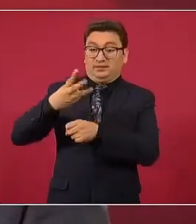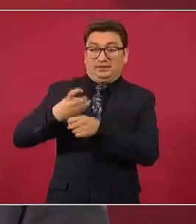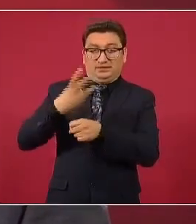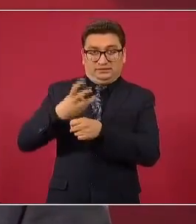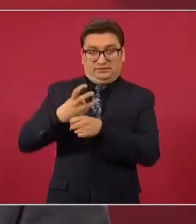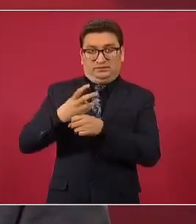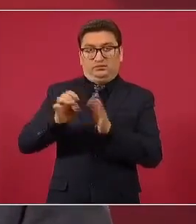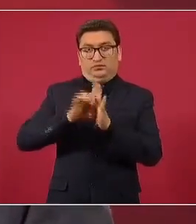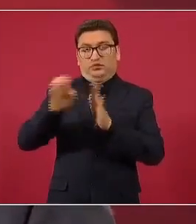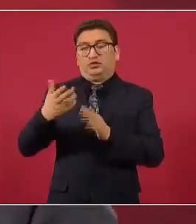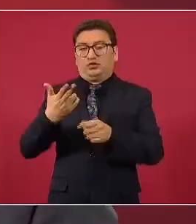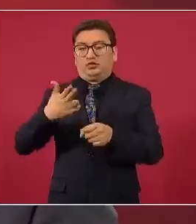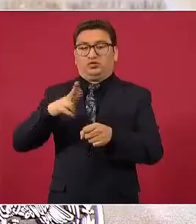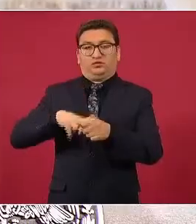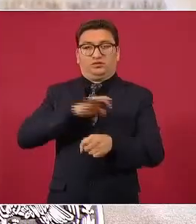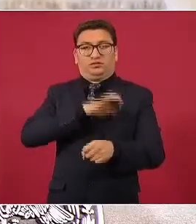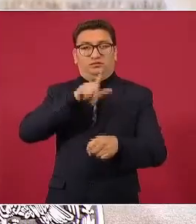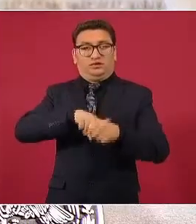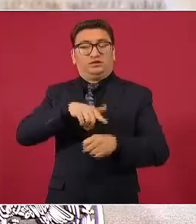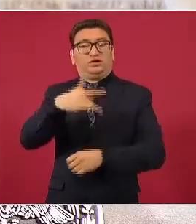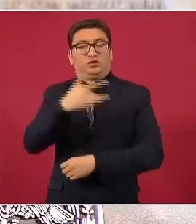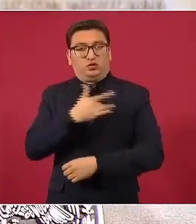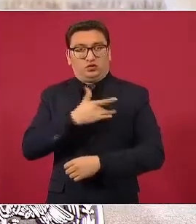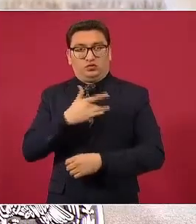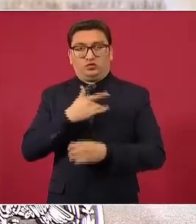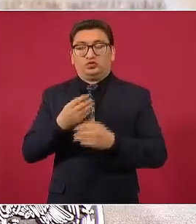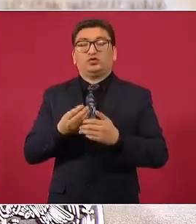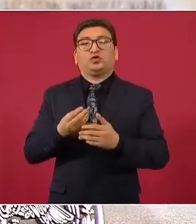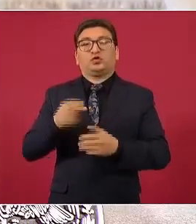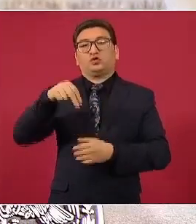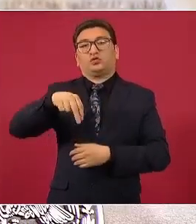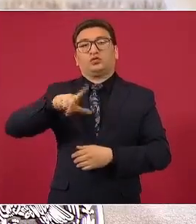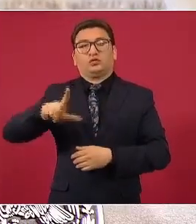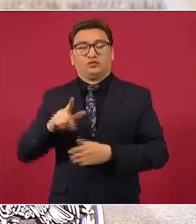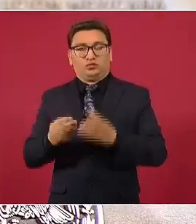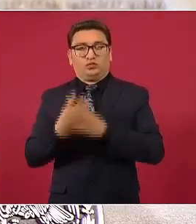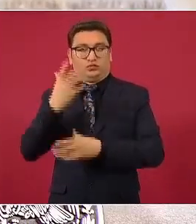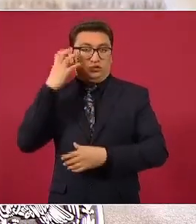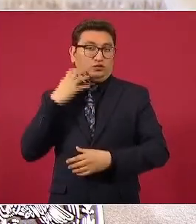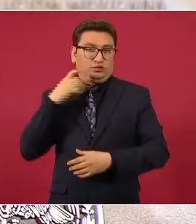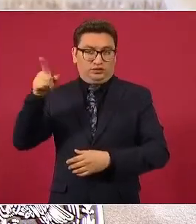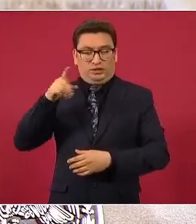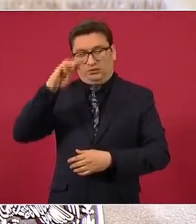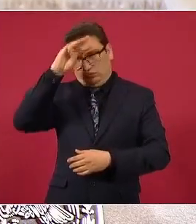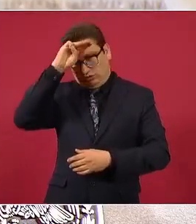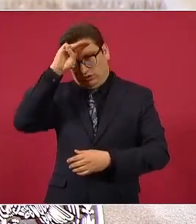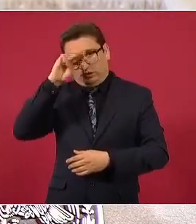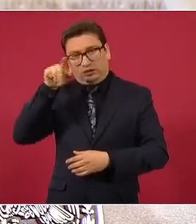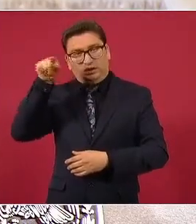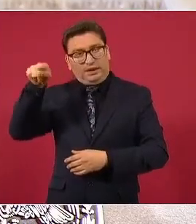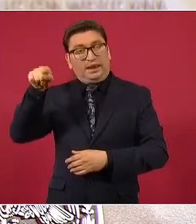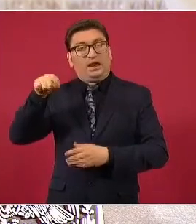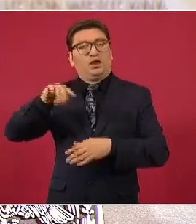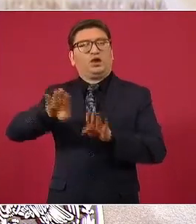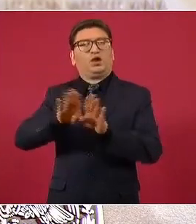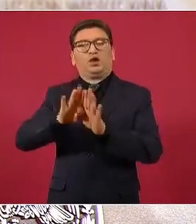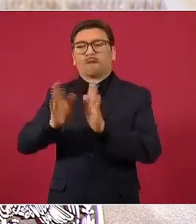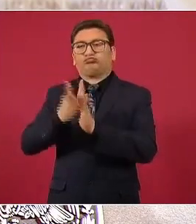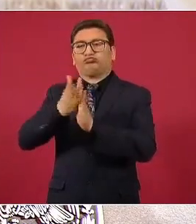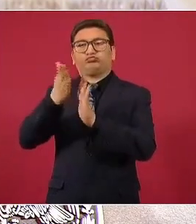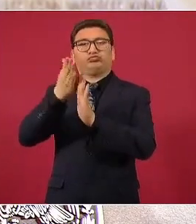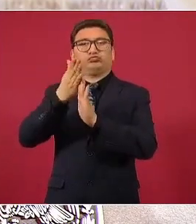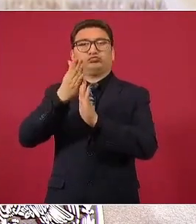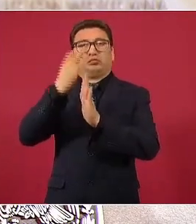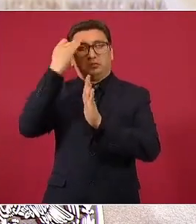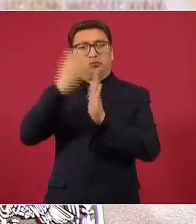ejemplo, el Hospital de Especialidades de Cardiología de Nuevo León, allá en Monterrey, se construyó en menos de un año